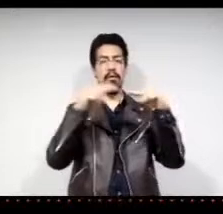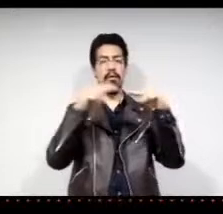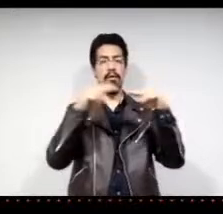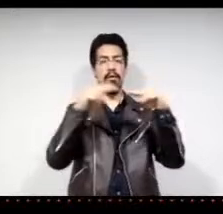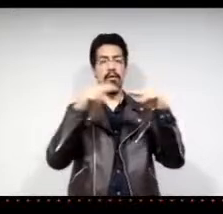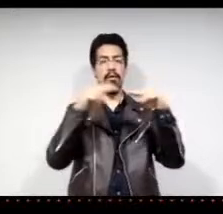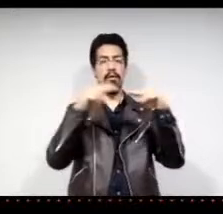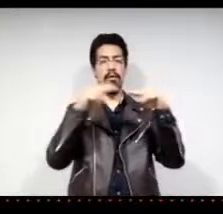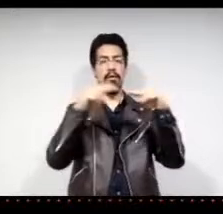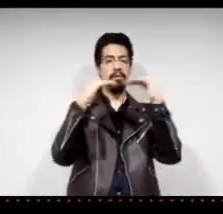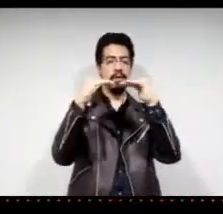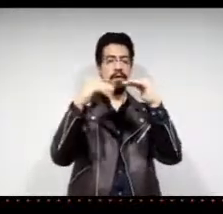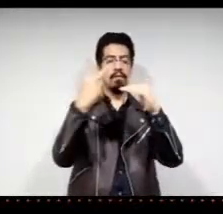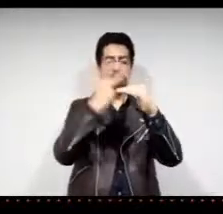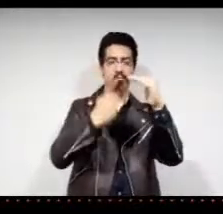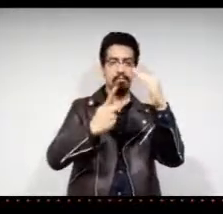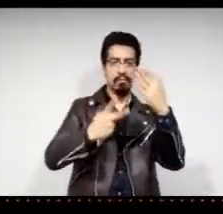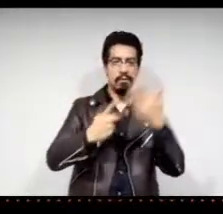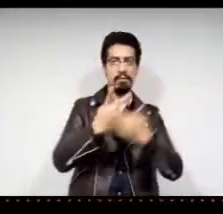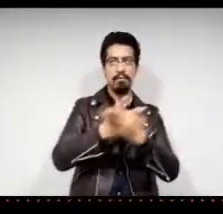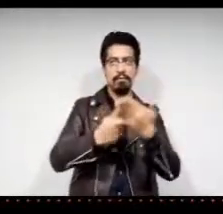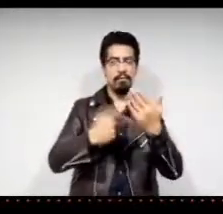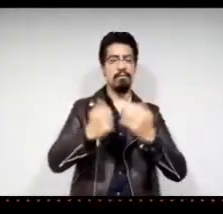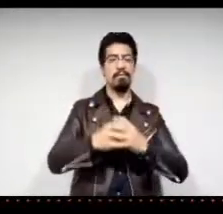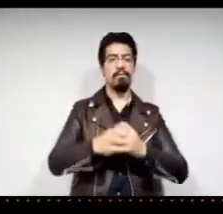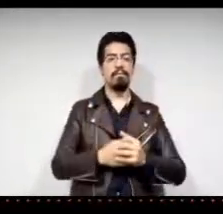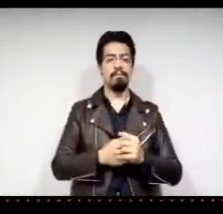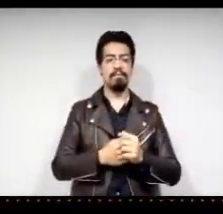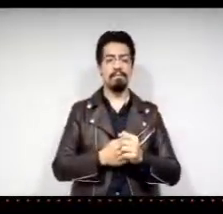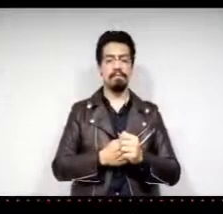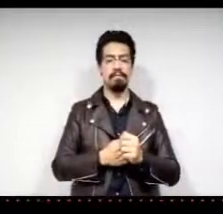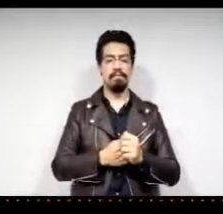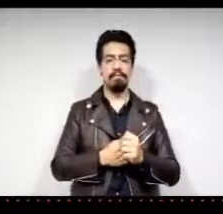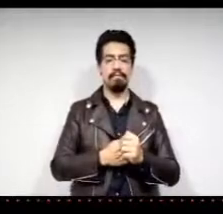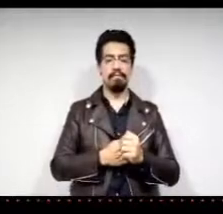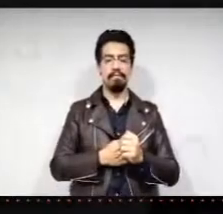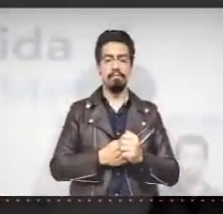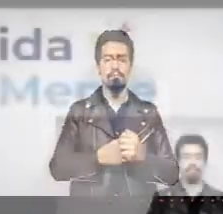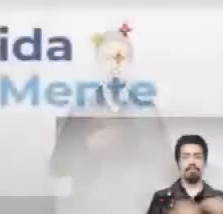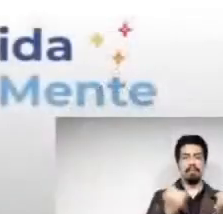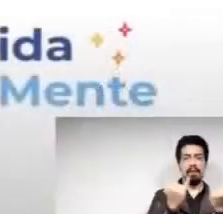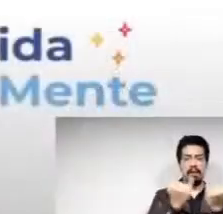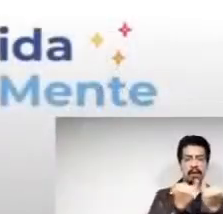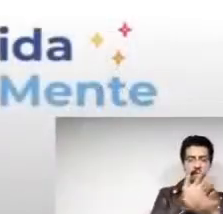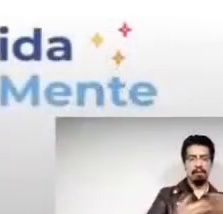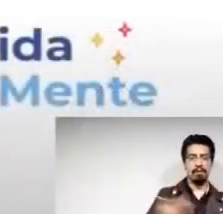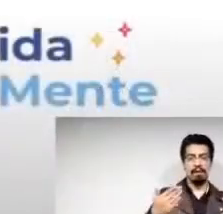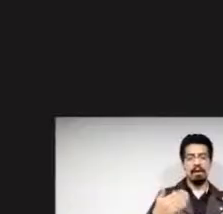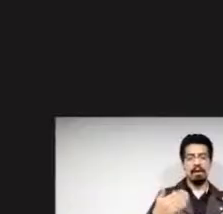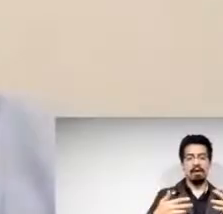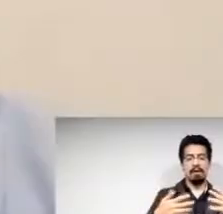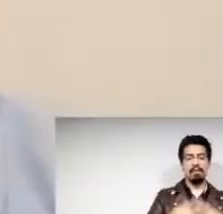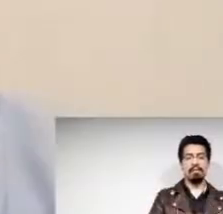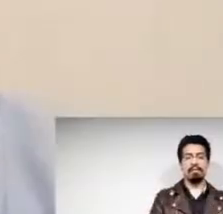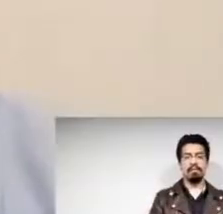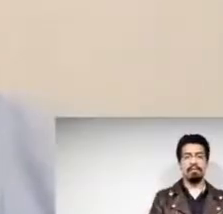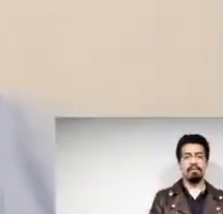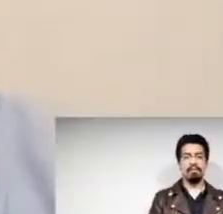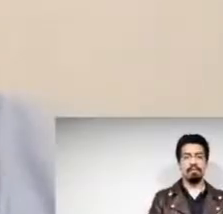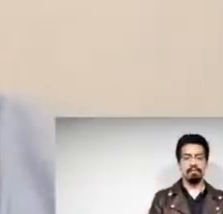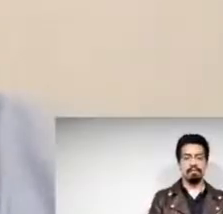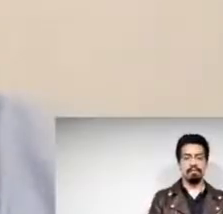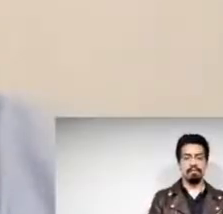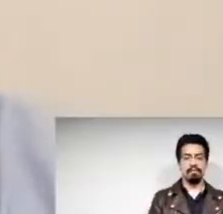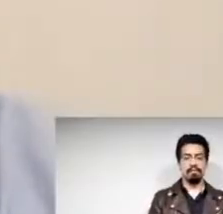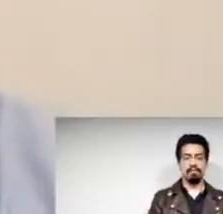de manera híbrida. Como dije, no se pudieron dar de manera híbrida y ahora se están dando de manera flexible. Entonces, con esto me detengo